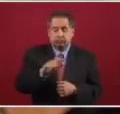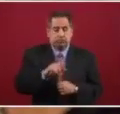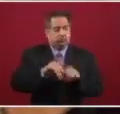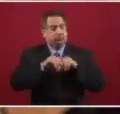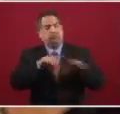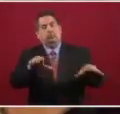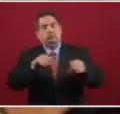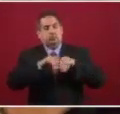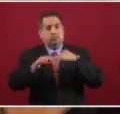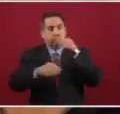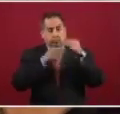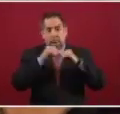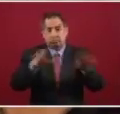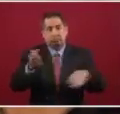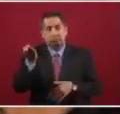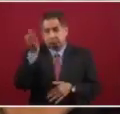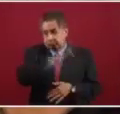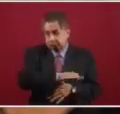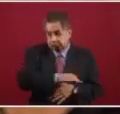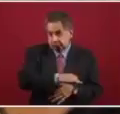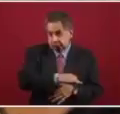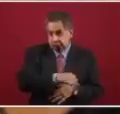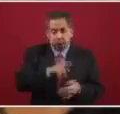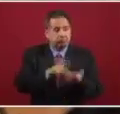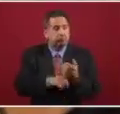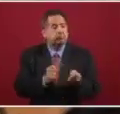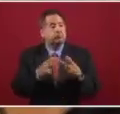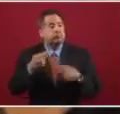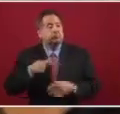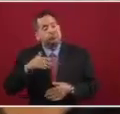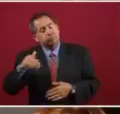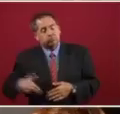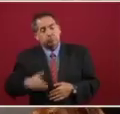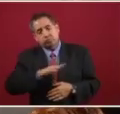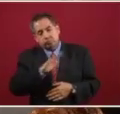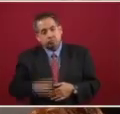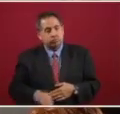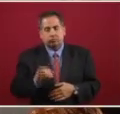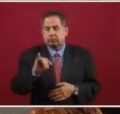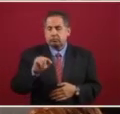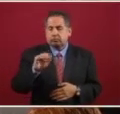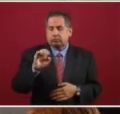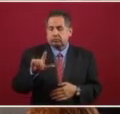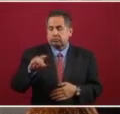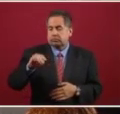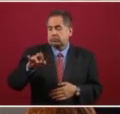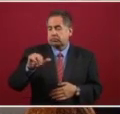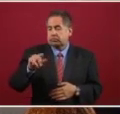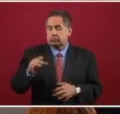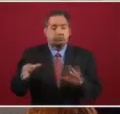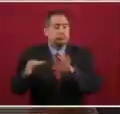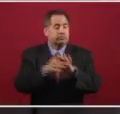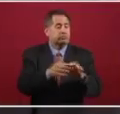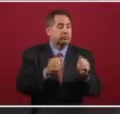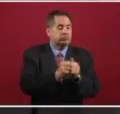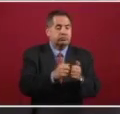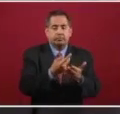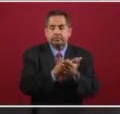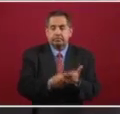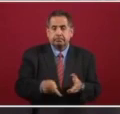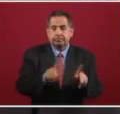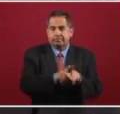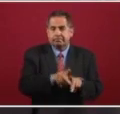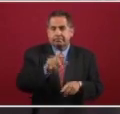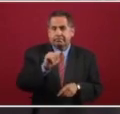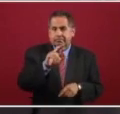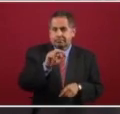fue difundir información falsa de las víctimas de Isabel Miranda, relacionándolas con el caso de Plaza Arts. Con